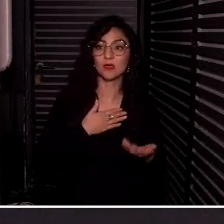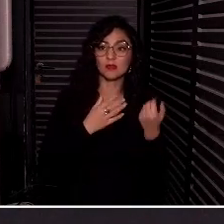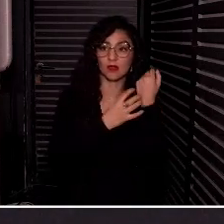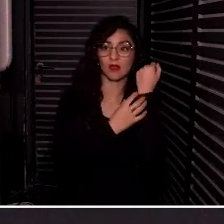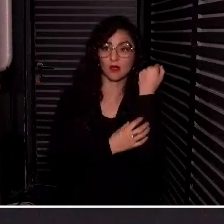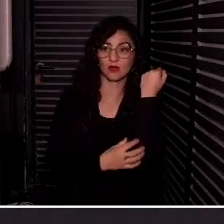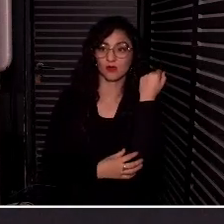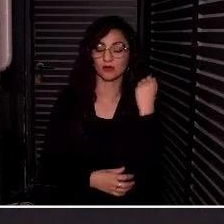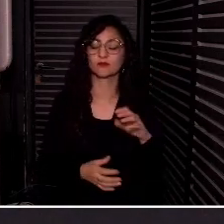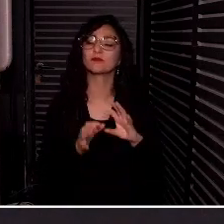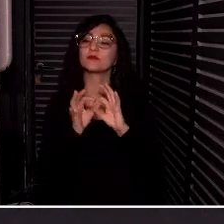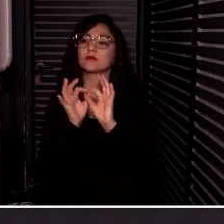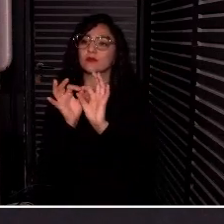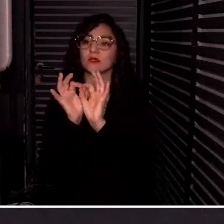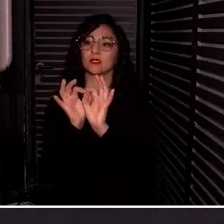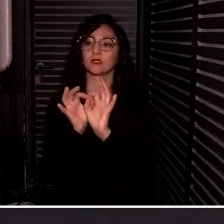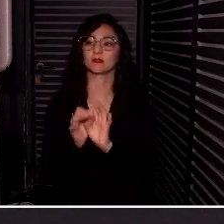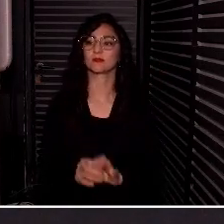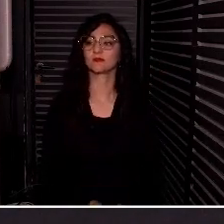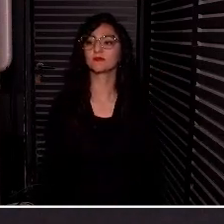regiones Muchas